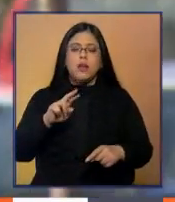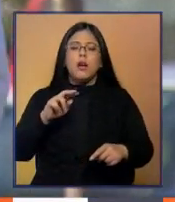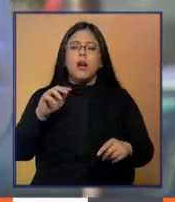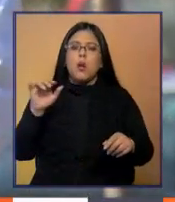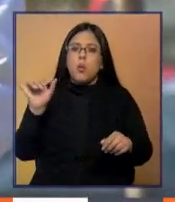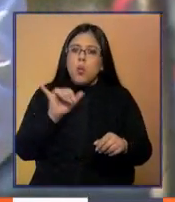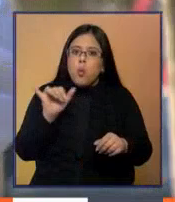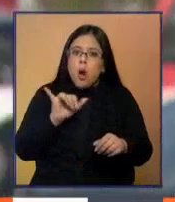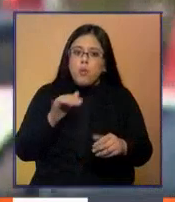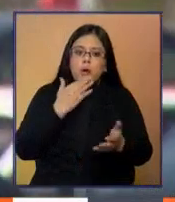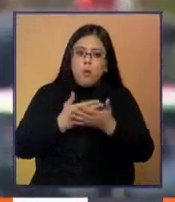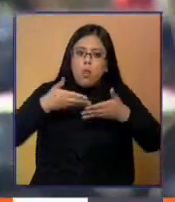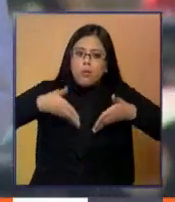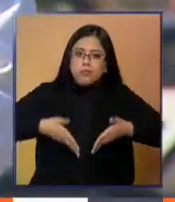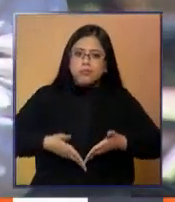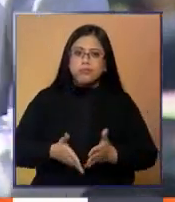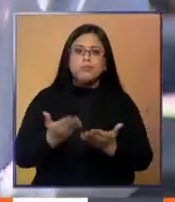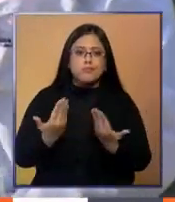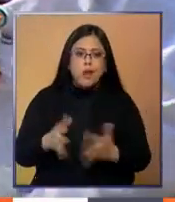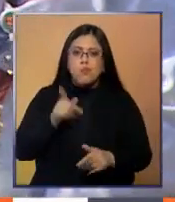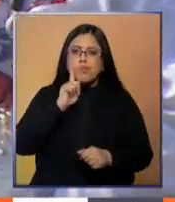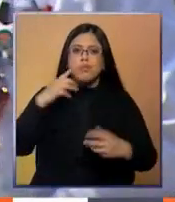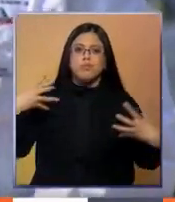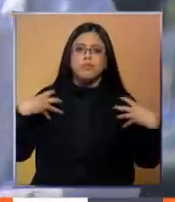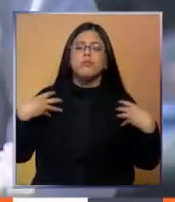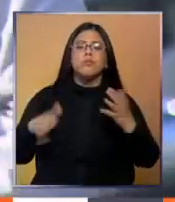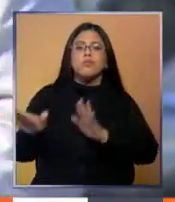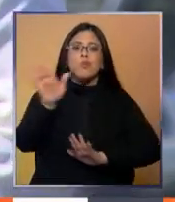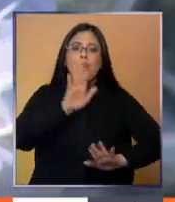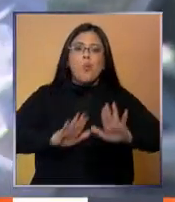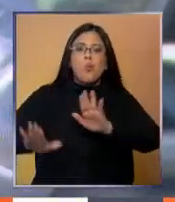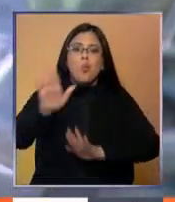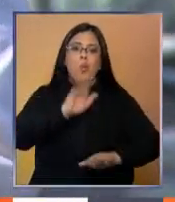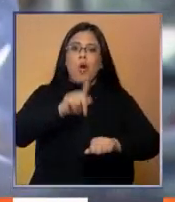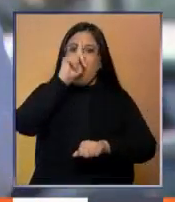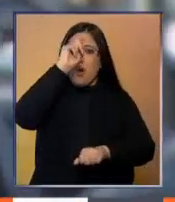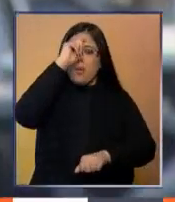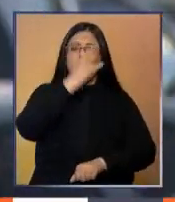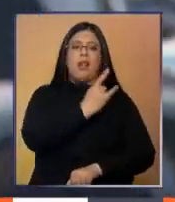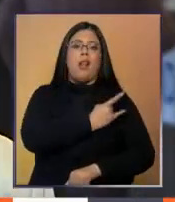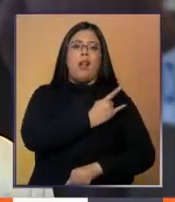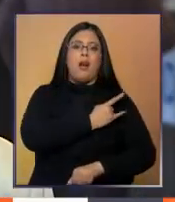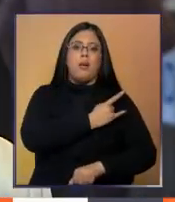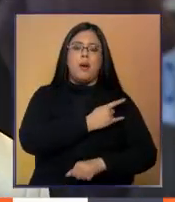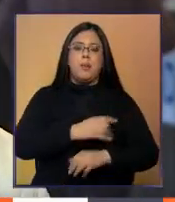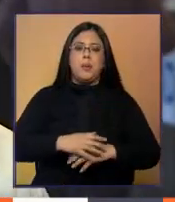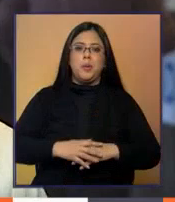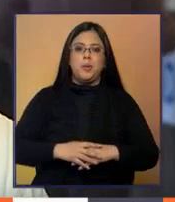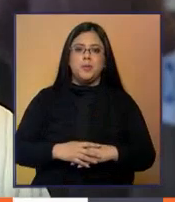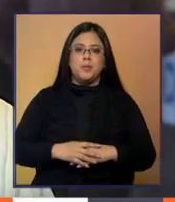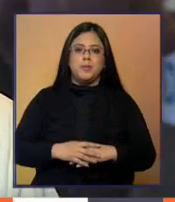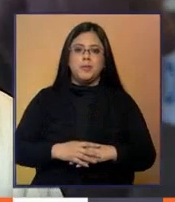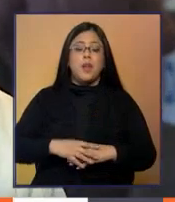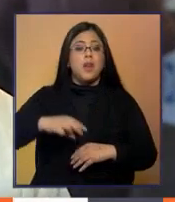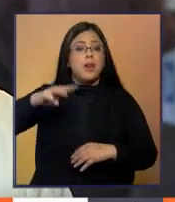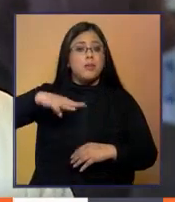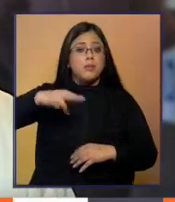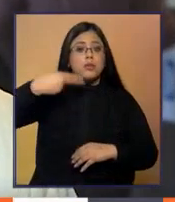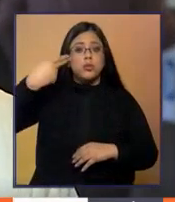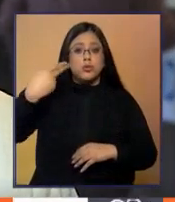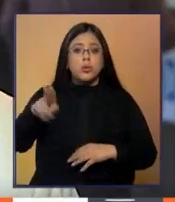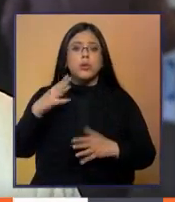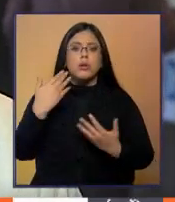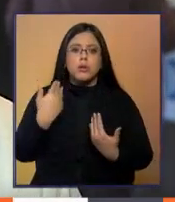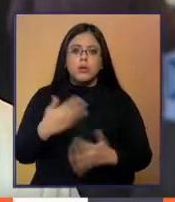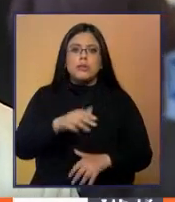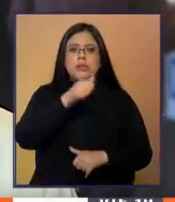cuidado del equipo médico del hospital El Carmen de Maipú. Es producto de un embarazo no controlado, una madre poliadicta que al